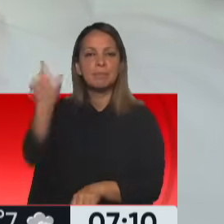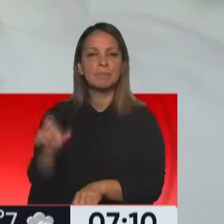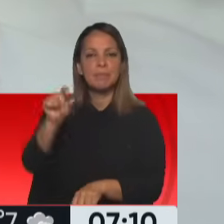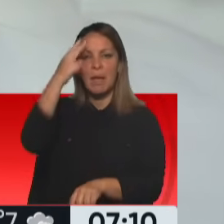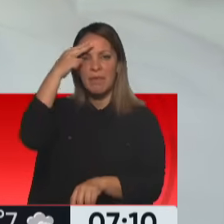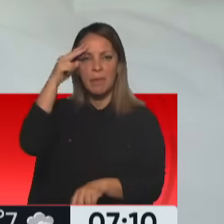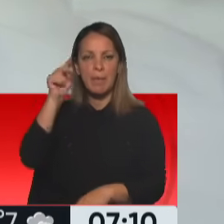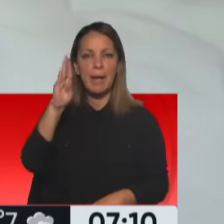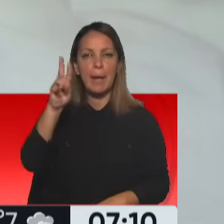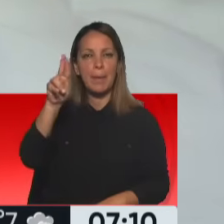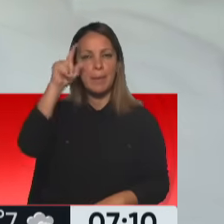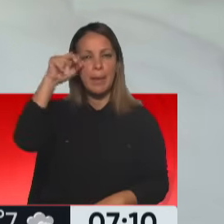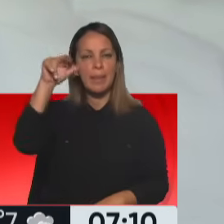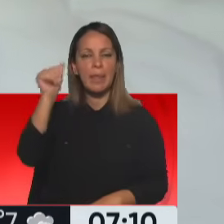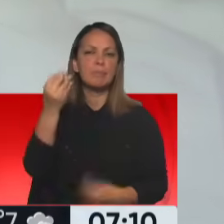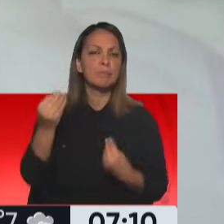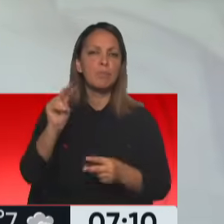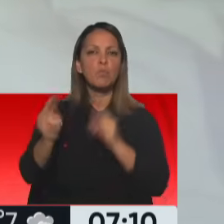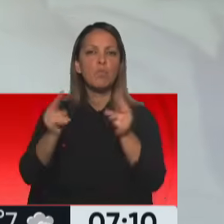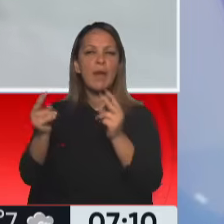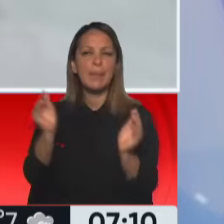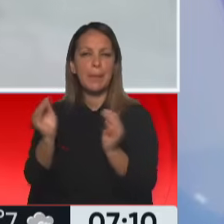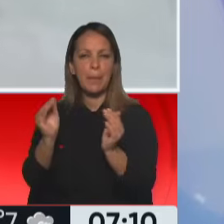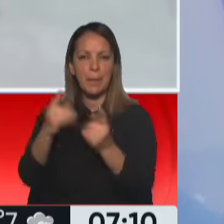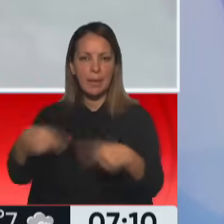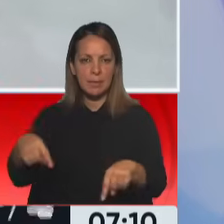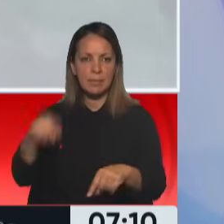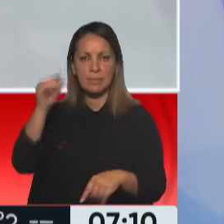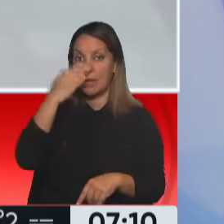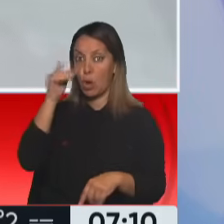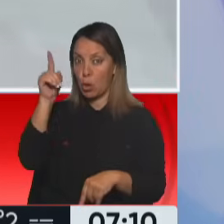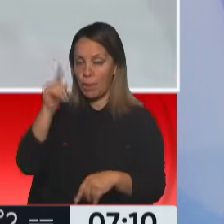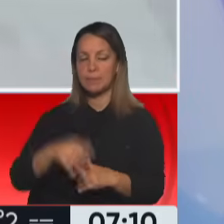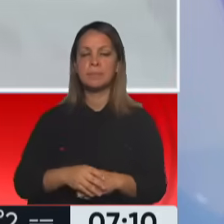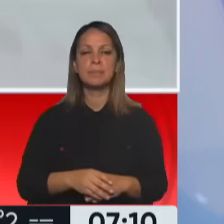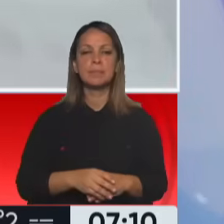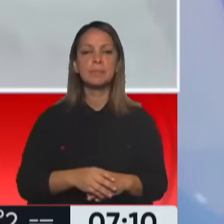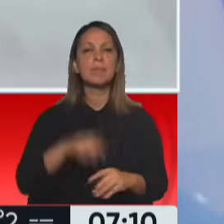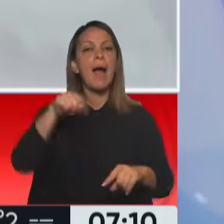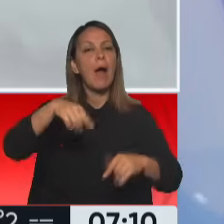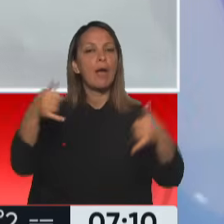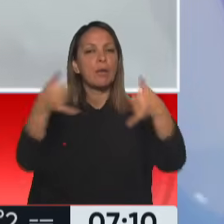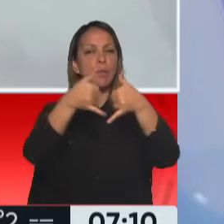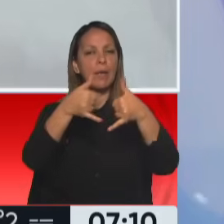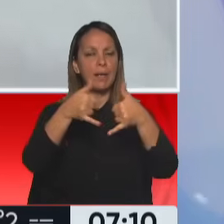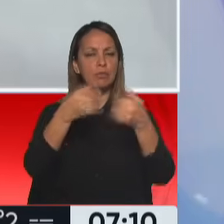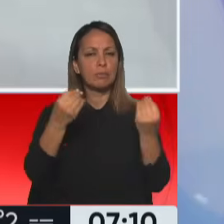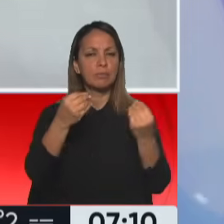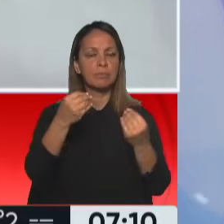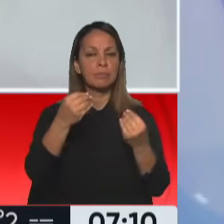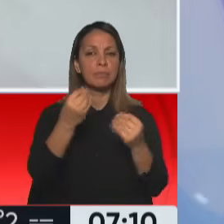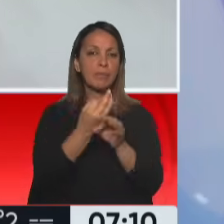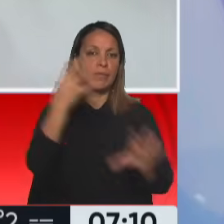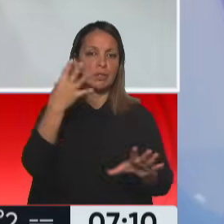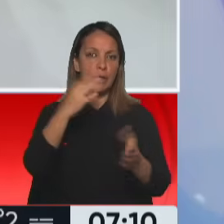el asesinato de bebés en el Hospital Neonatal de Córdoba después de un juicio extensísimo. Bien, estamos en comunicación con la doctora Daniela Morales Leanza, que